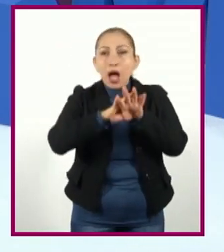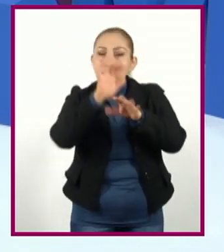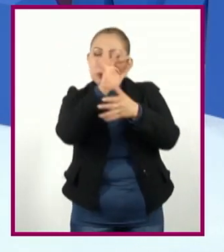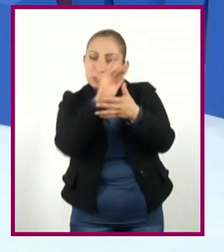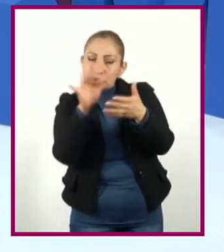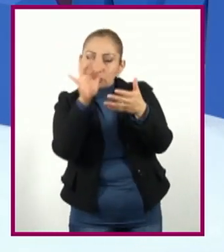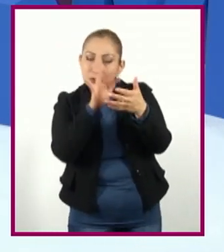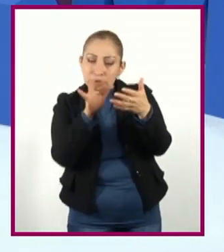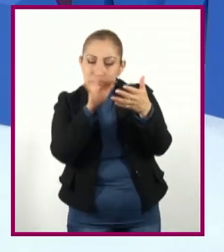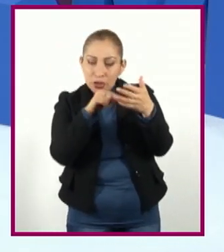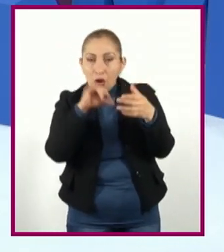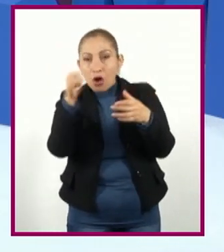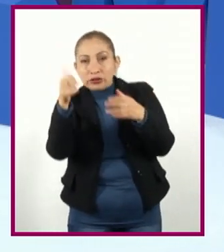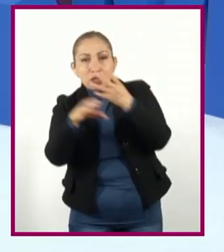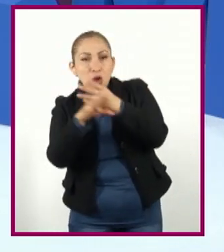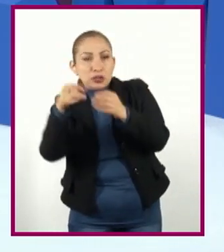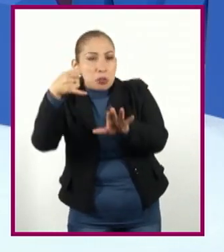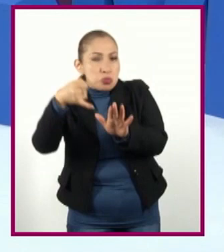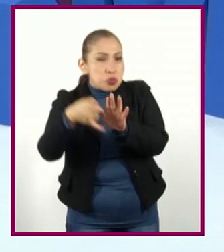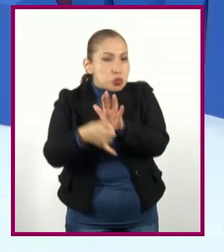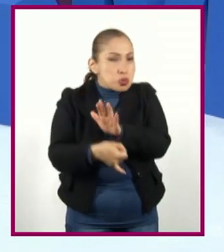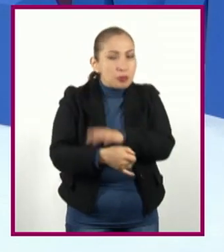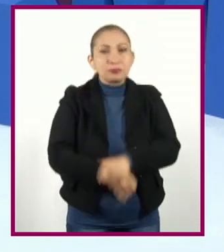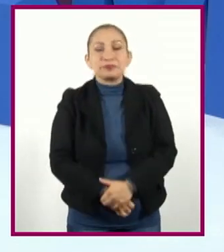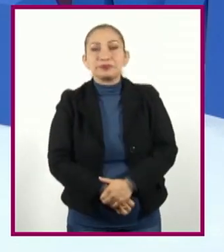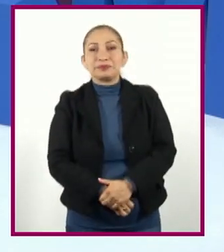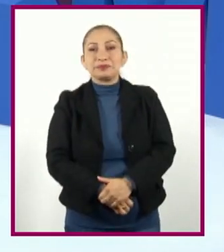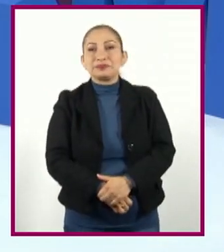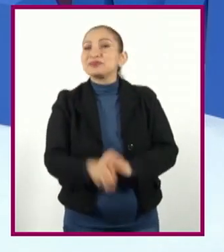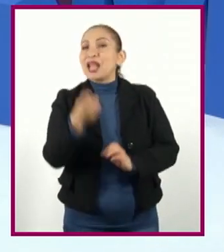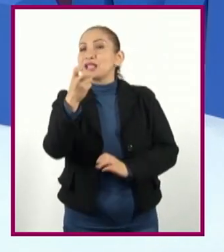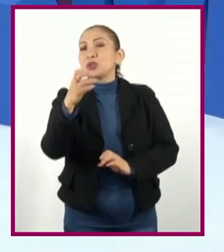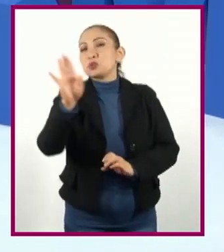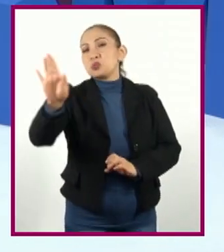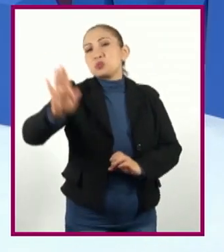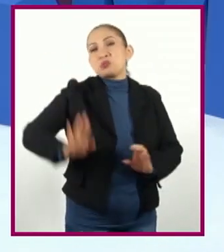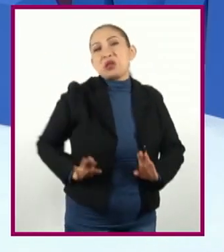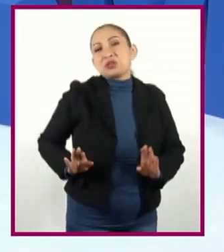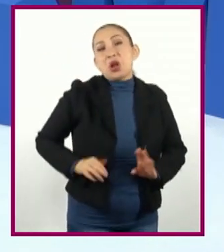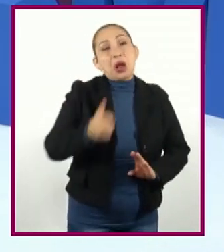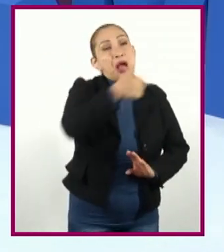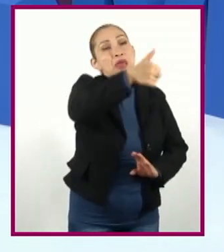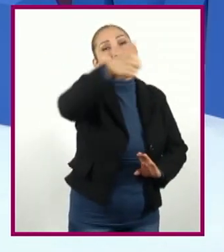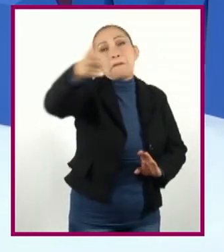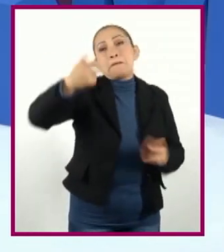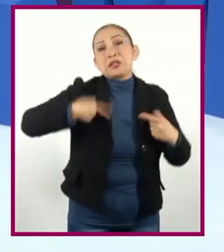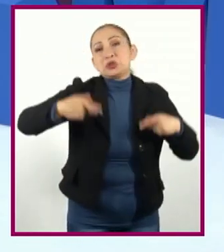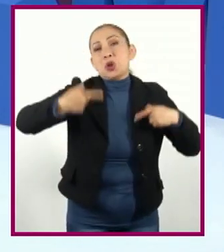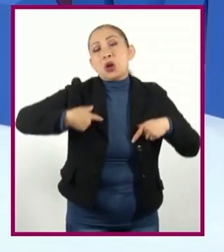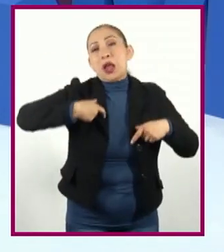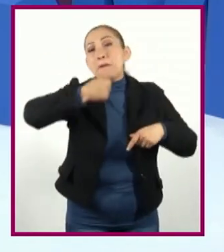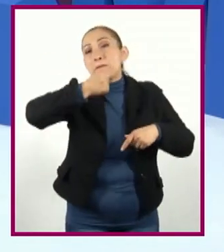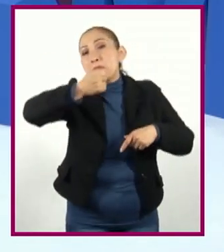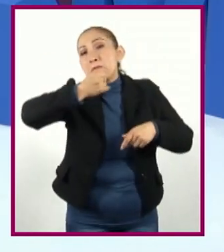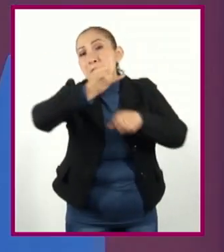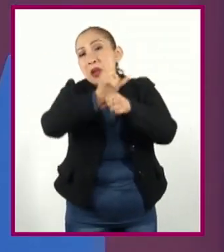lectura, se enterará de los detalles. Es una cuestión de estilo y cada escritor tiene una manera de